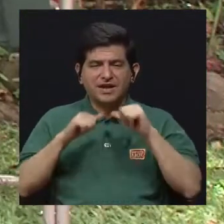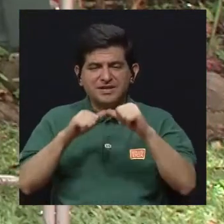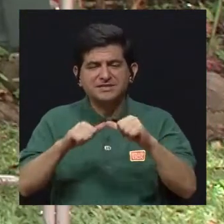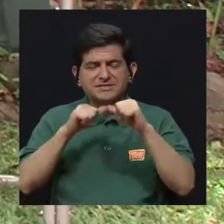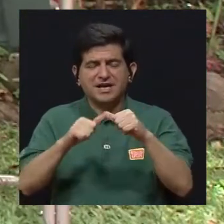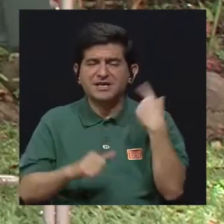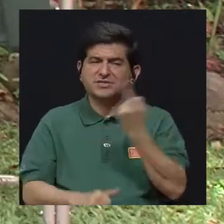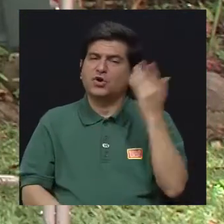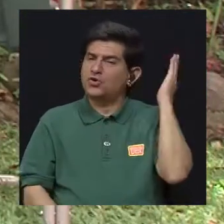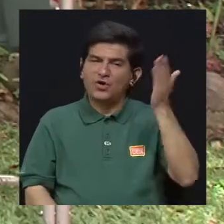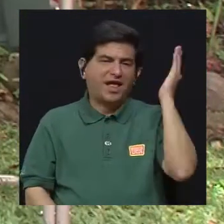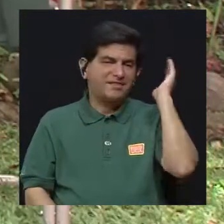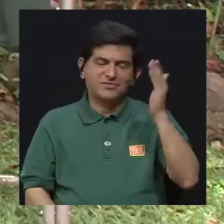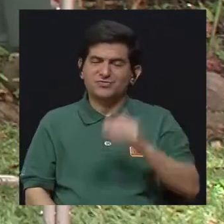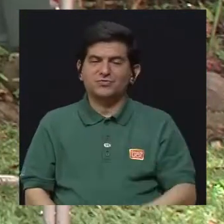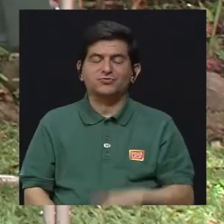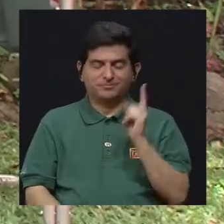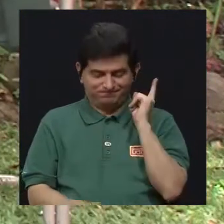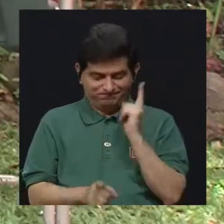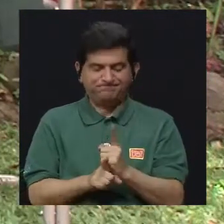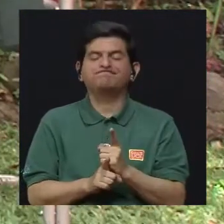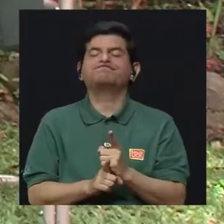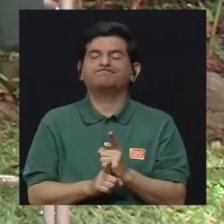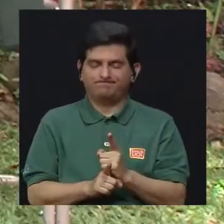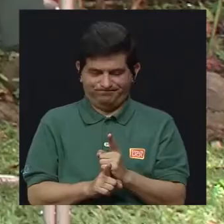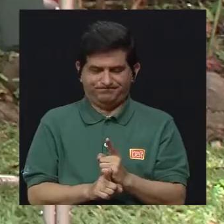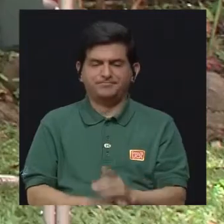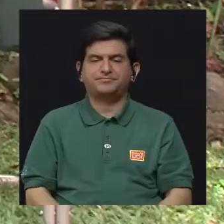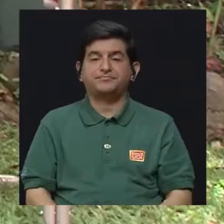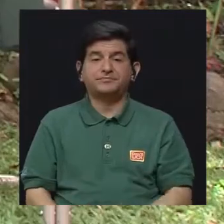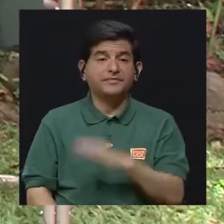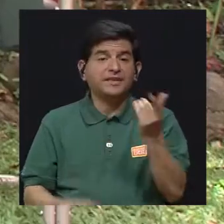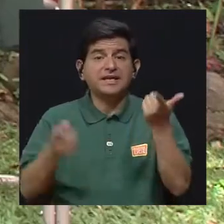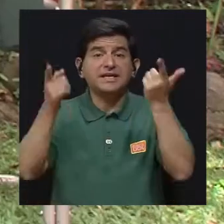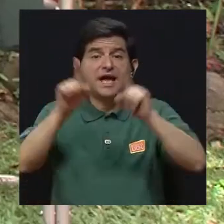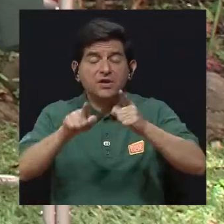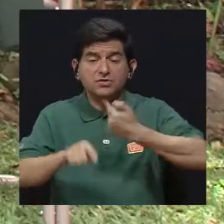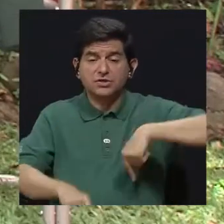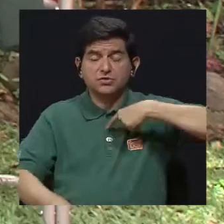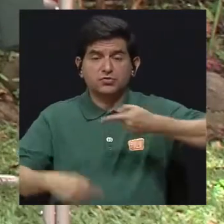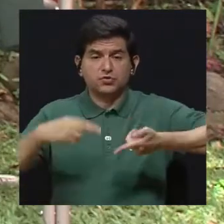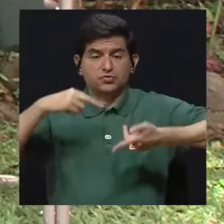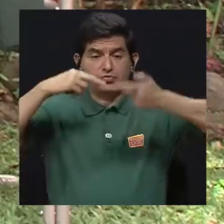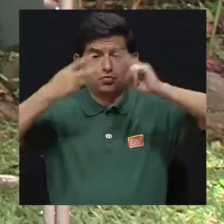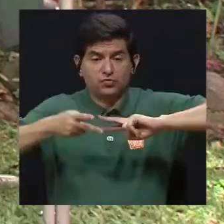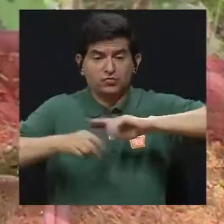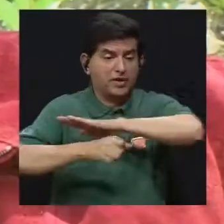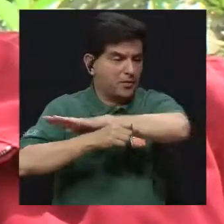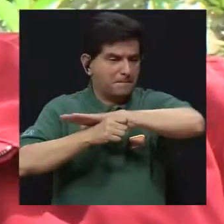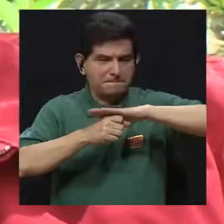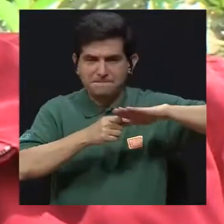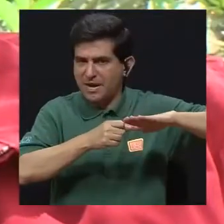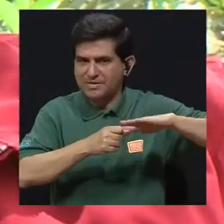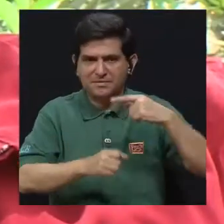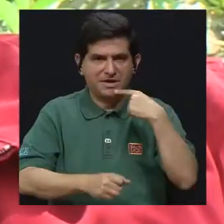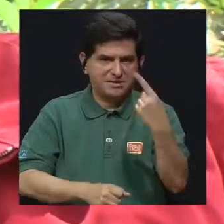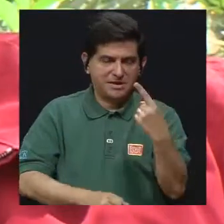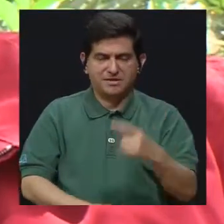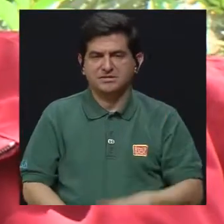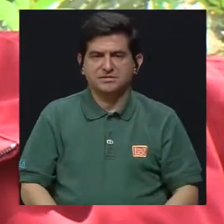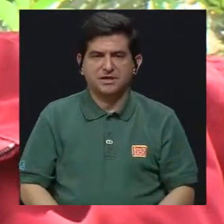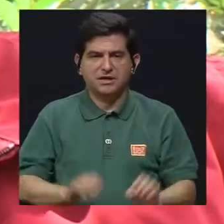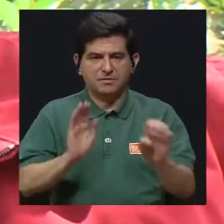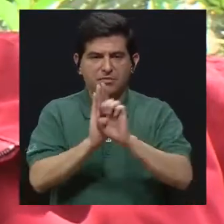seguimos quedando en el discurso, ¿verdad? Exactamente. Bueno, y en los hechos nos contradecimos totalmente en lo que decimos a